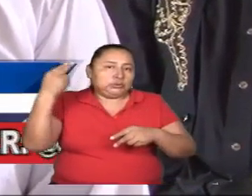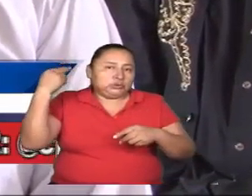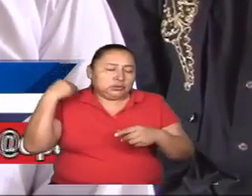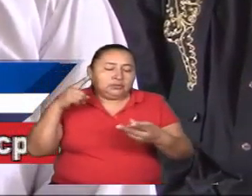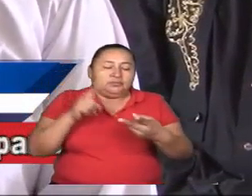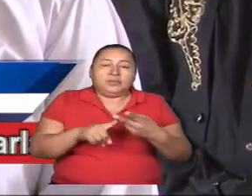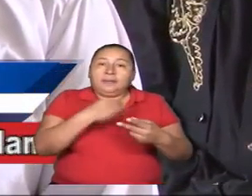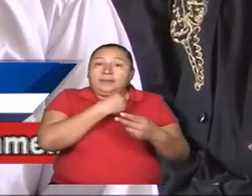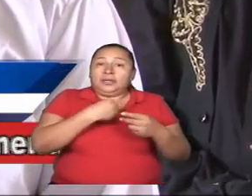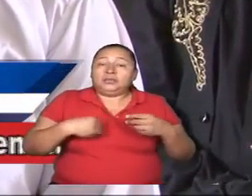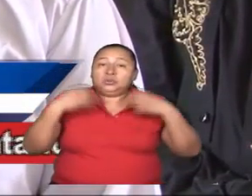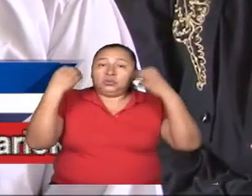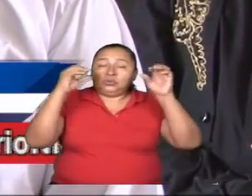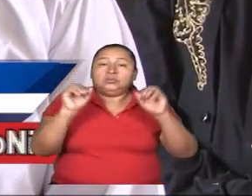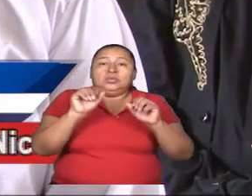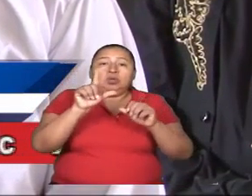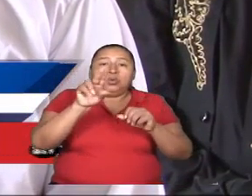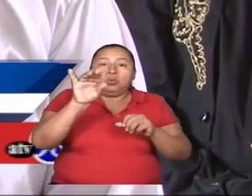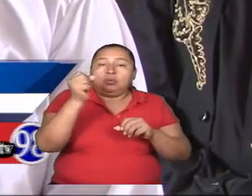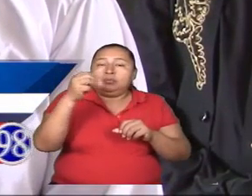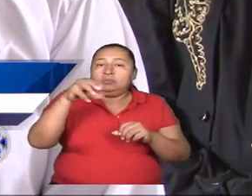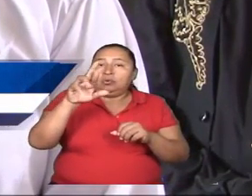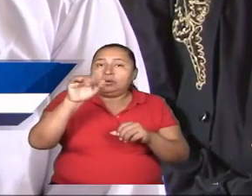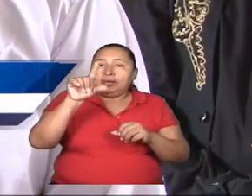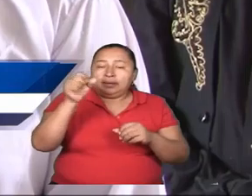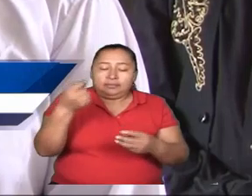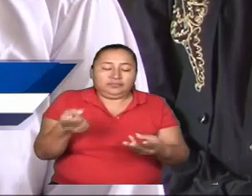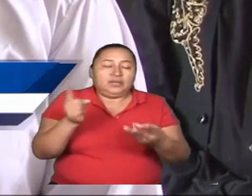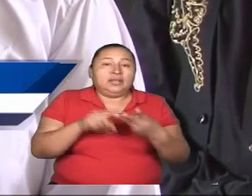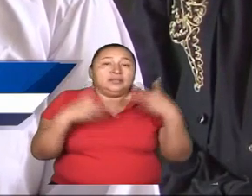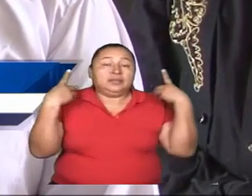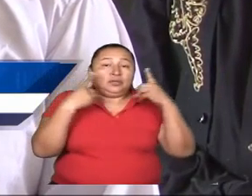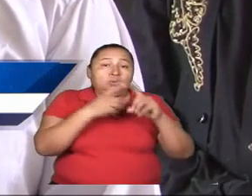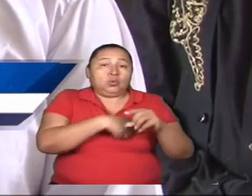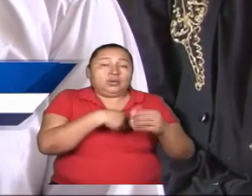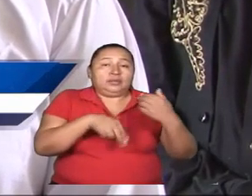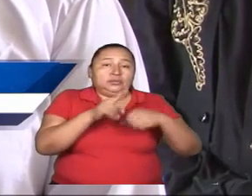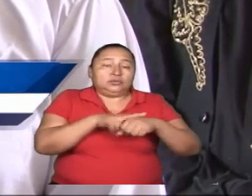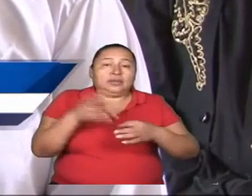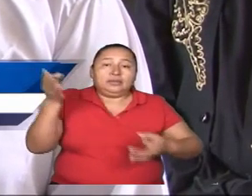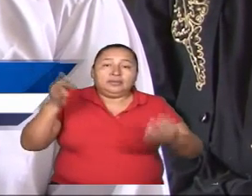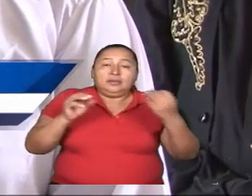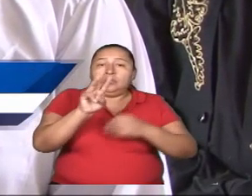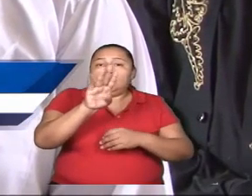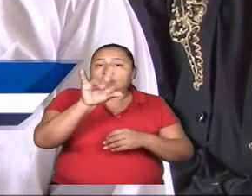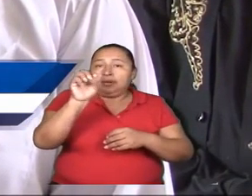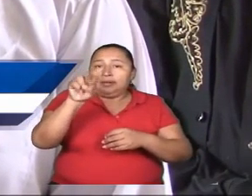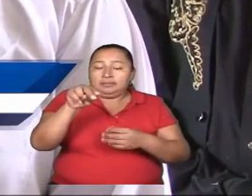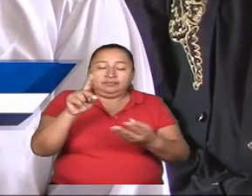el ministro de Cultura, arquitecto Luis Morales Alonso, el director de la Escuela Nacional de Danza, William Herrera,